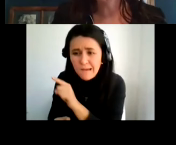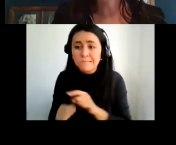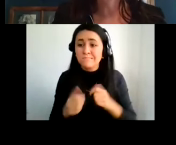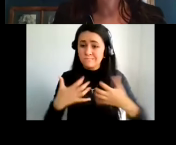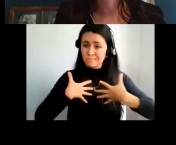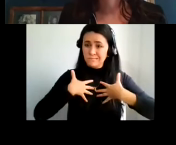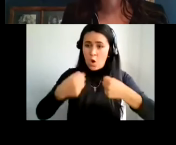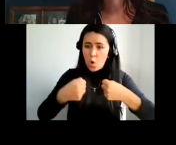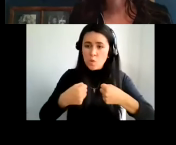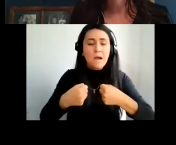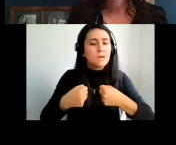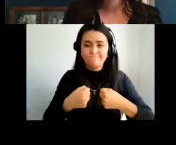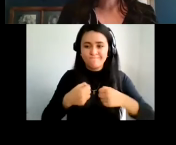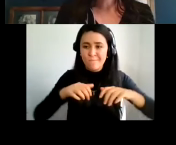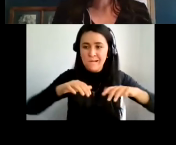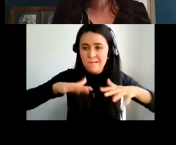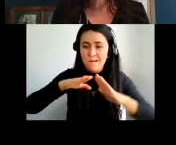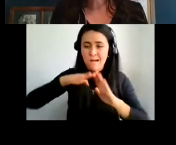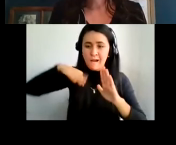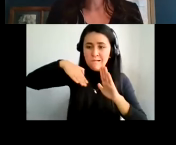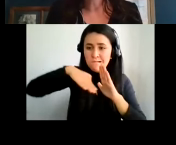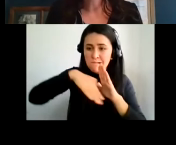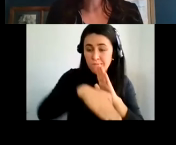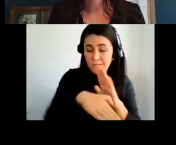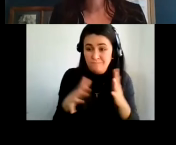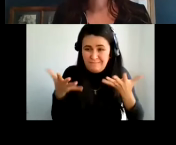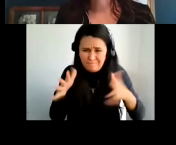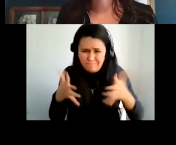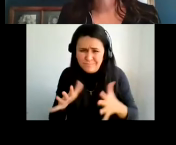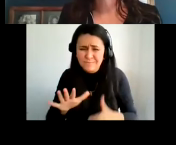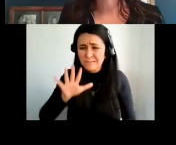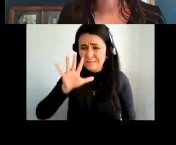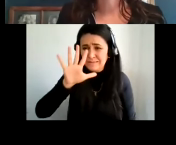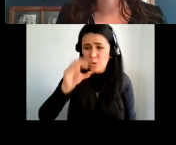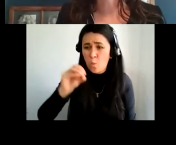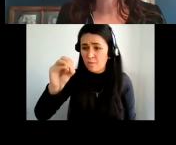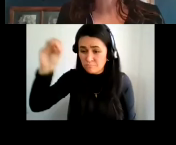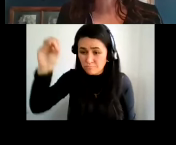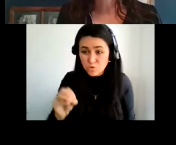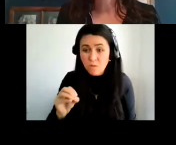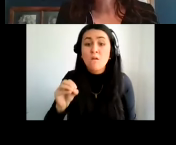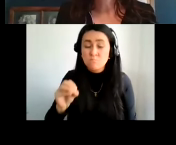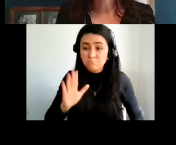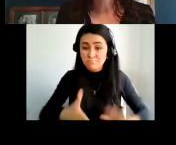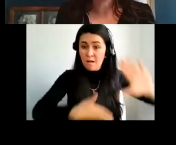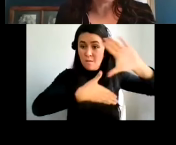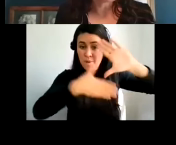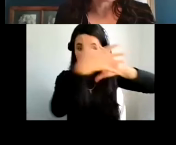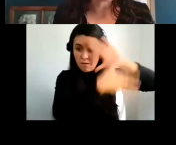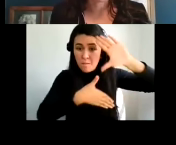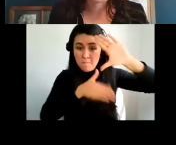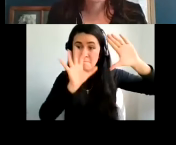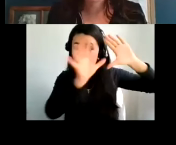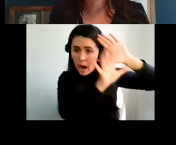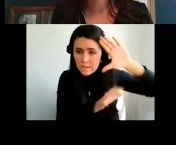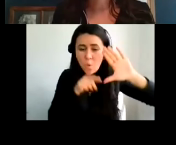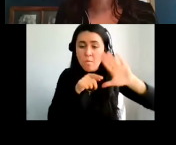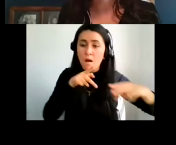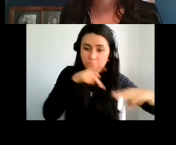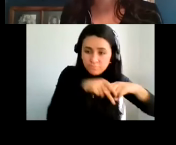de salud. Tenemos que casi el 50% de los países de la región de las Américas reportan que existen interrupciones en